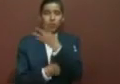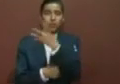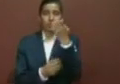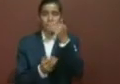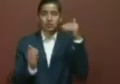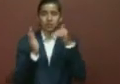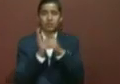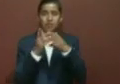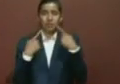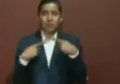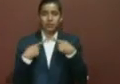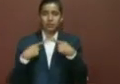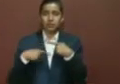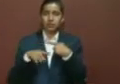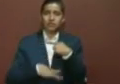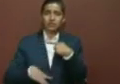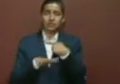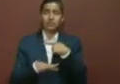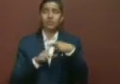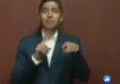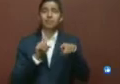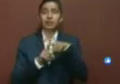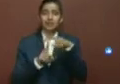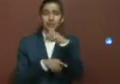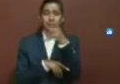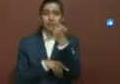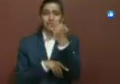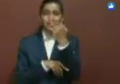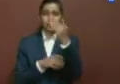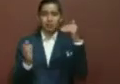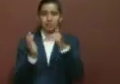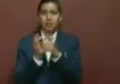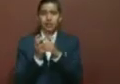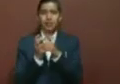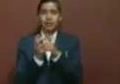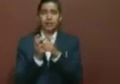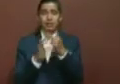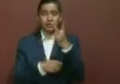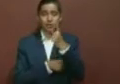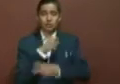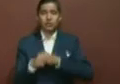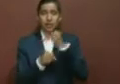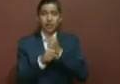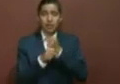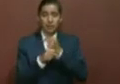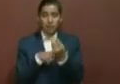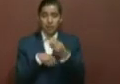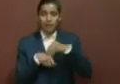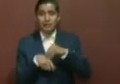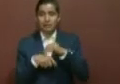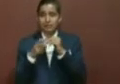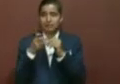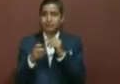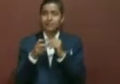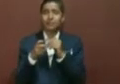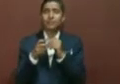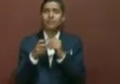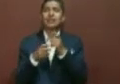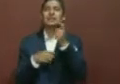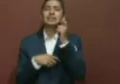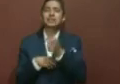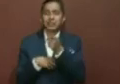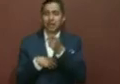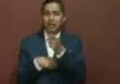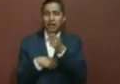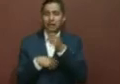400,000 personas, más 150,000, en 2 años más estaríamos colocando a nuestro